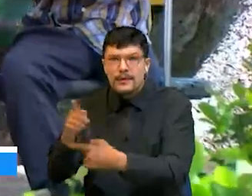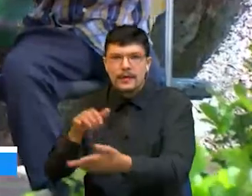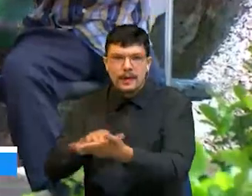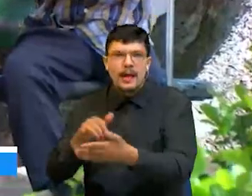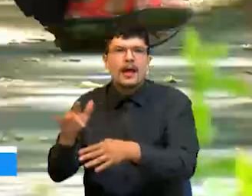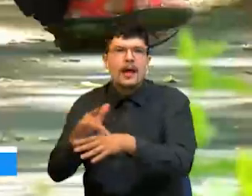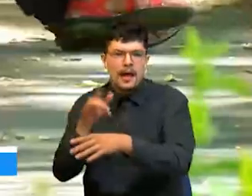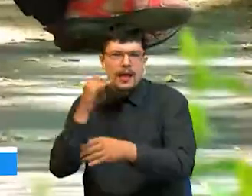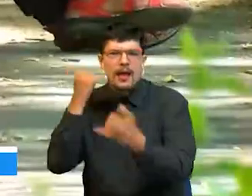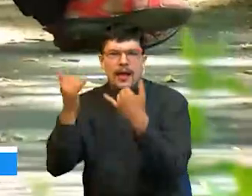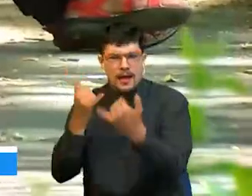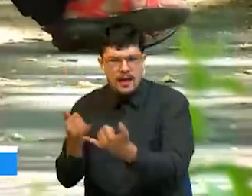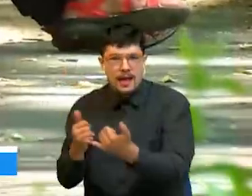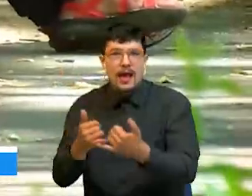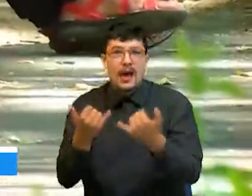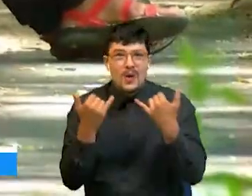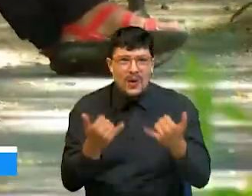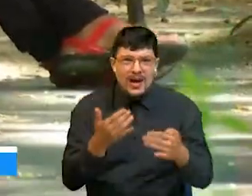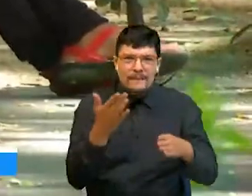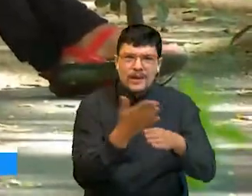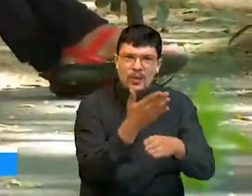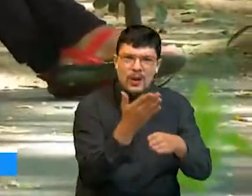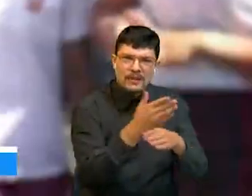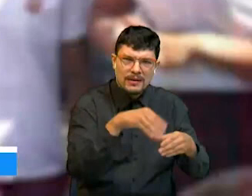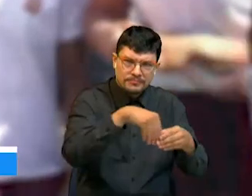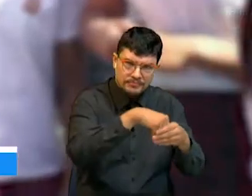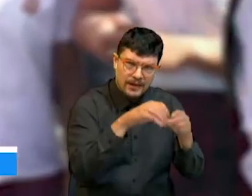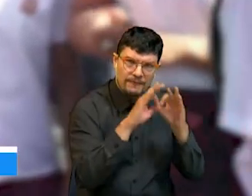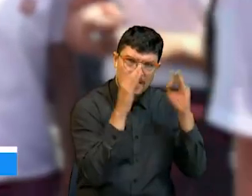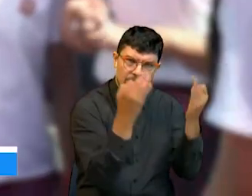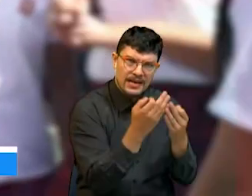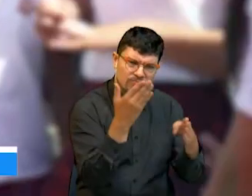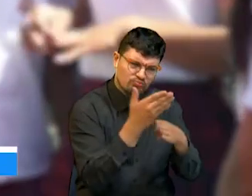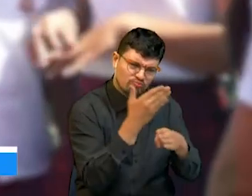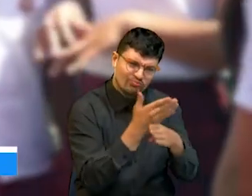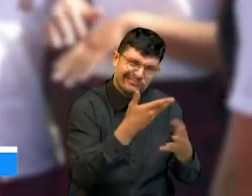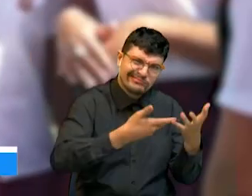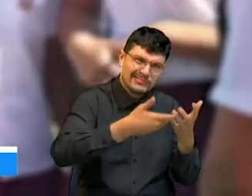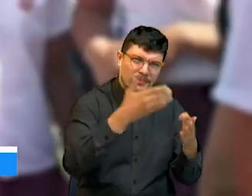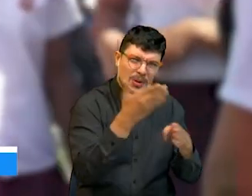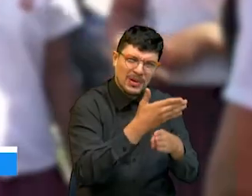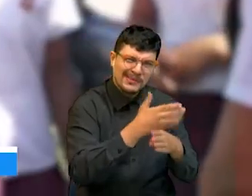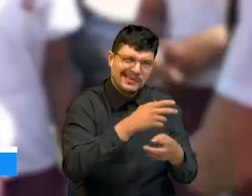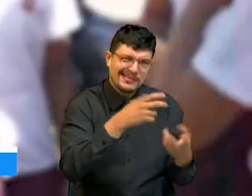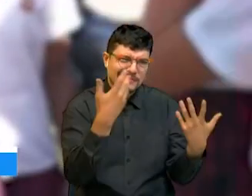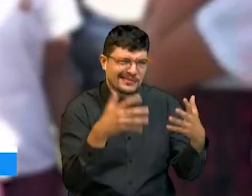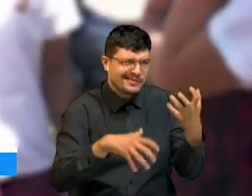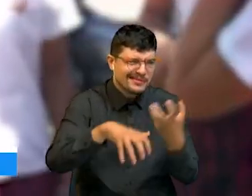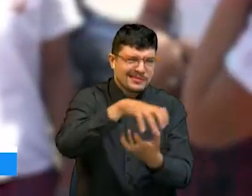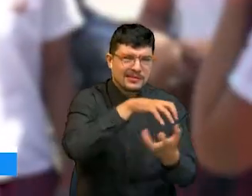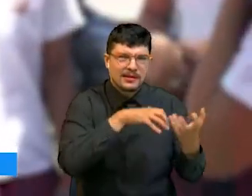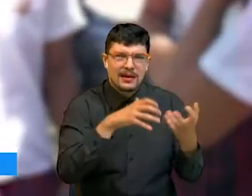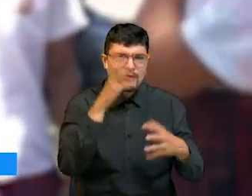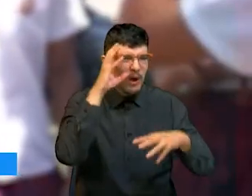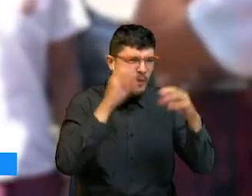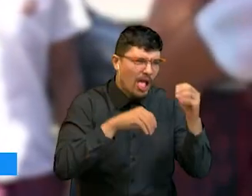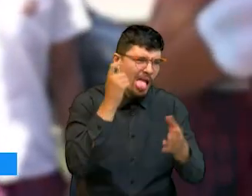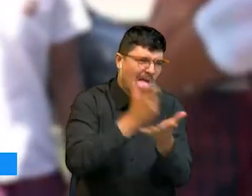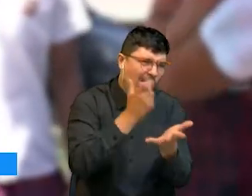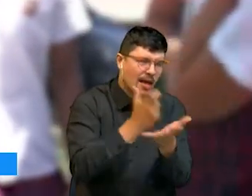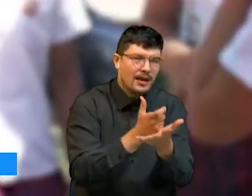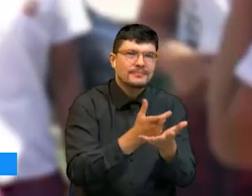Según las autoridades, la disfunción familiar ayuda a que se pueda dar aprovechamiento de los reclutadores de menores para ejercer la